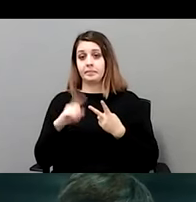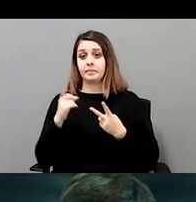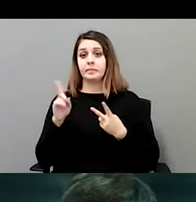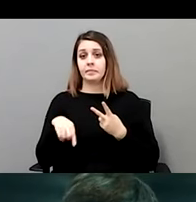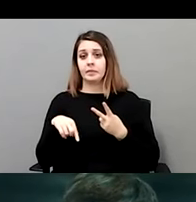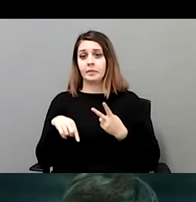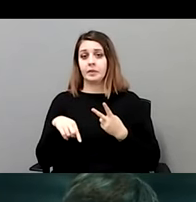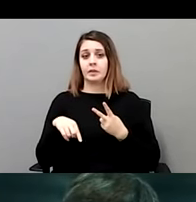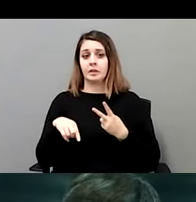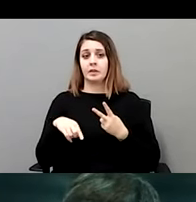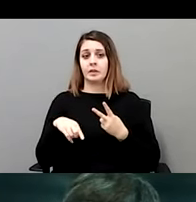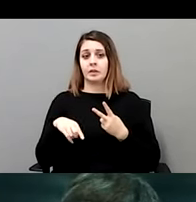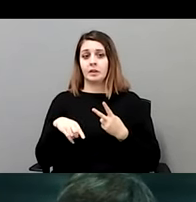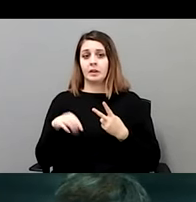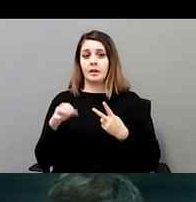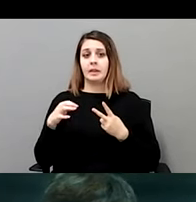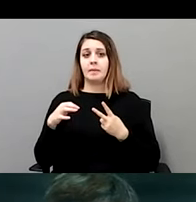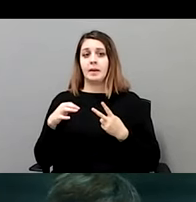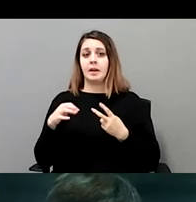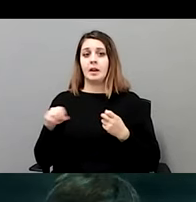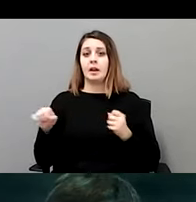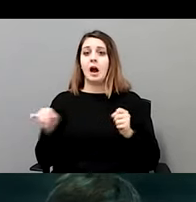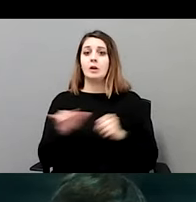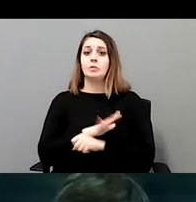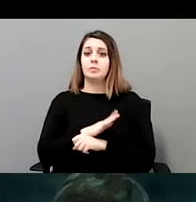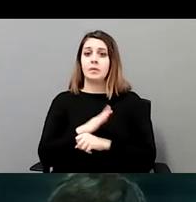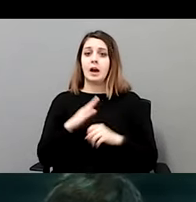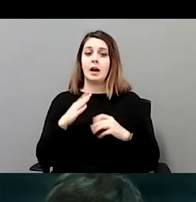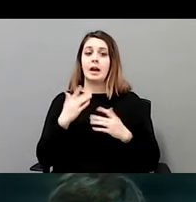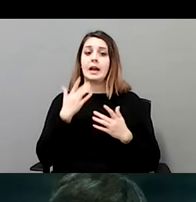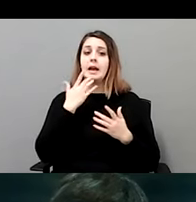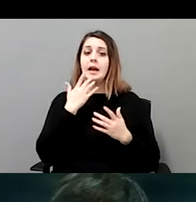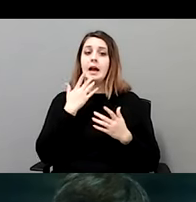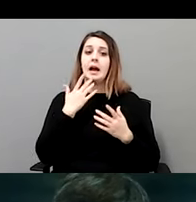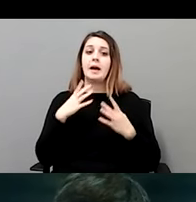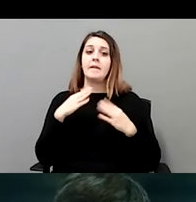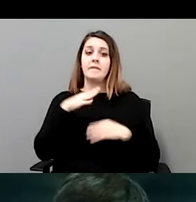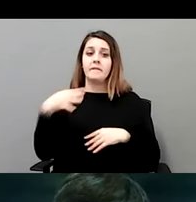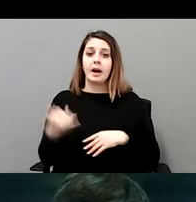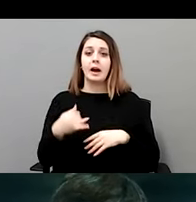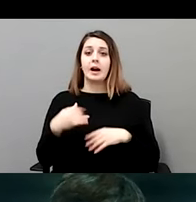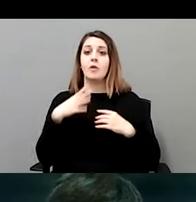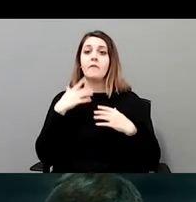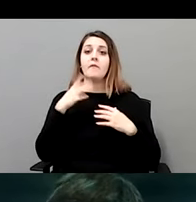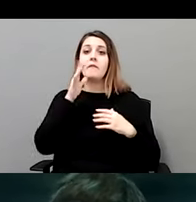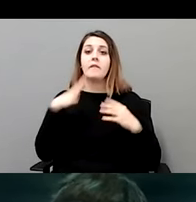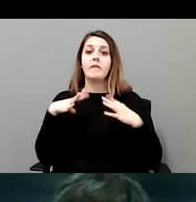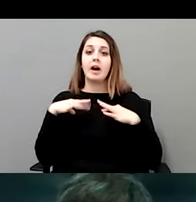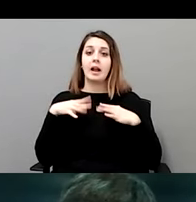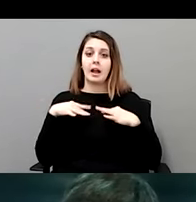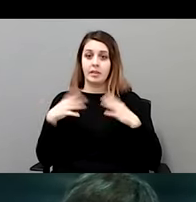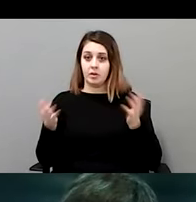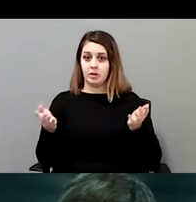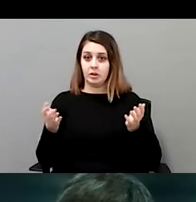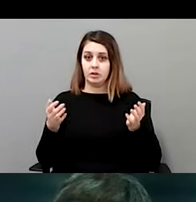problemas para cubrir ausencias. Por ejemplo, las vacaciones. Claro, yo no